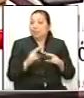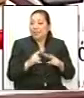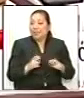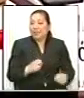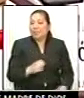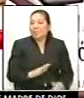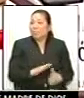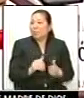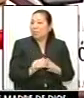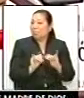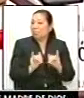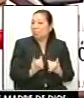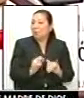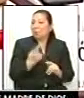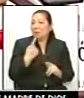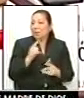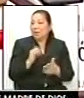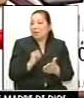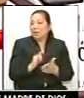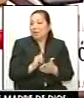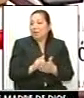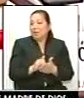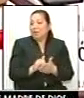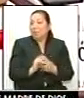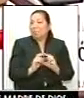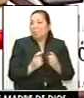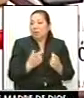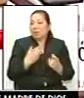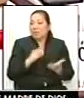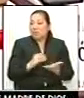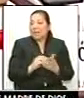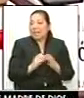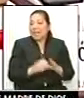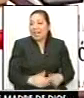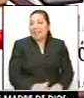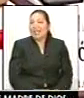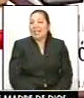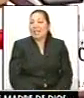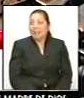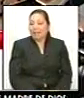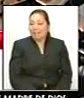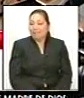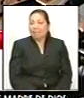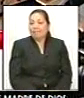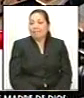investigación. En todo caso, lo dejo para que el servicio parlamentario lo aclare. Gracias.